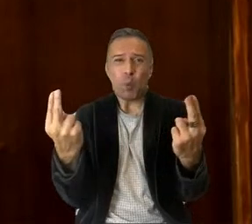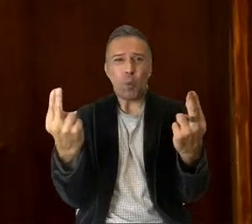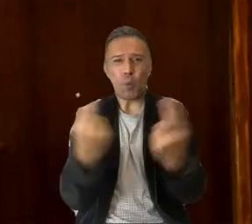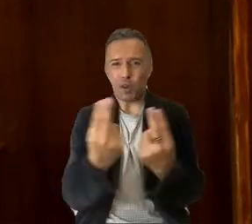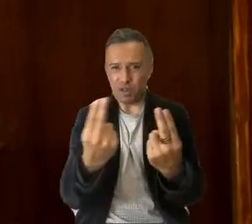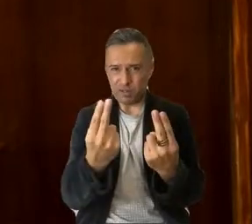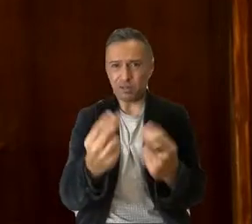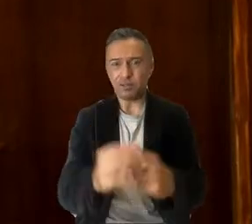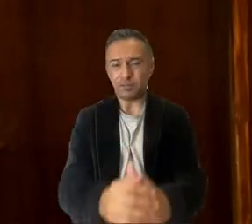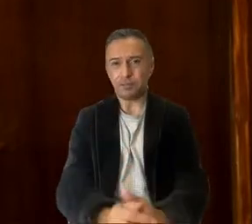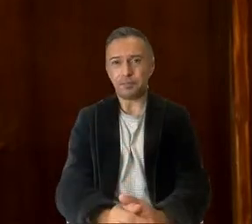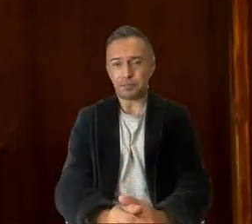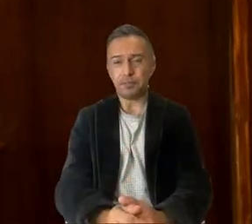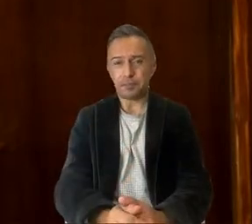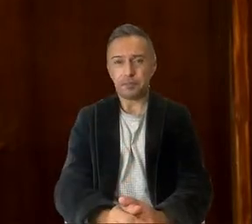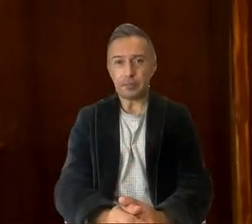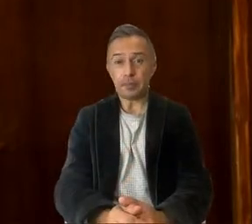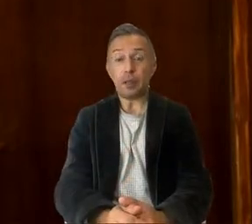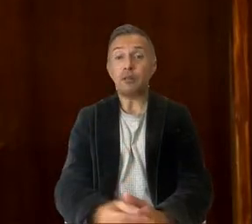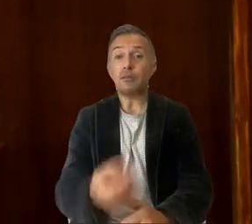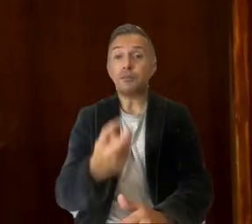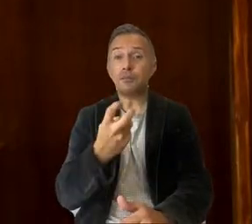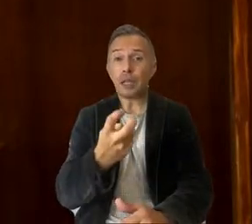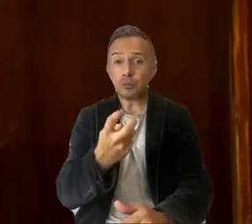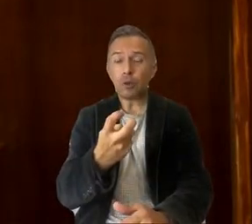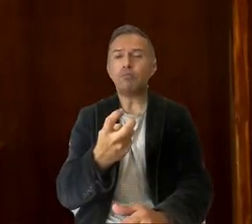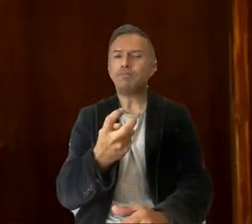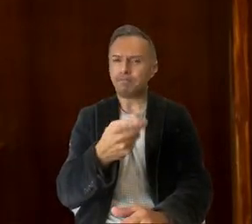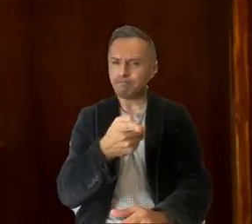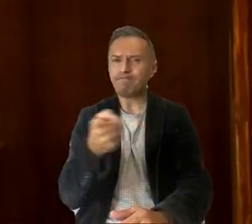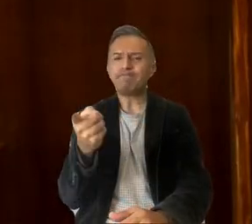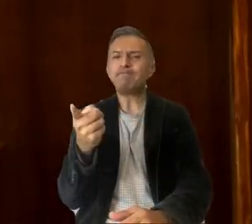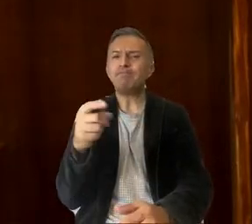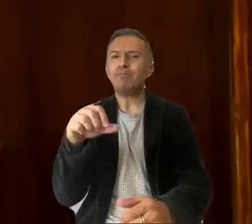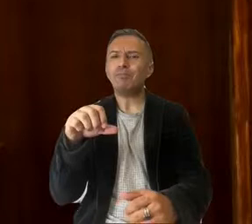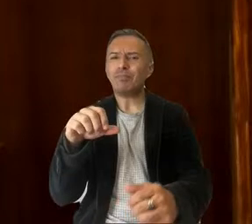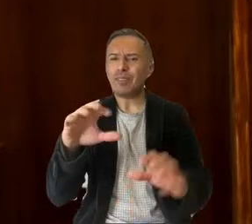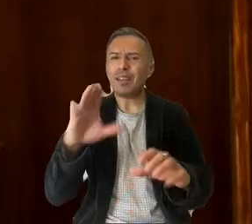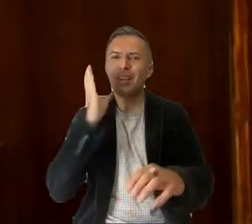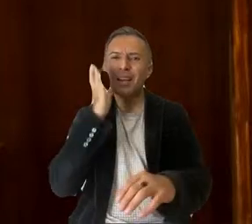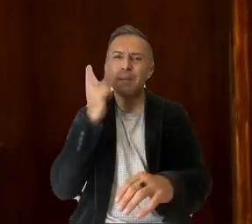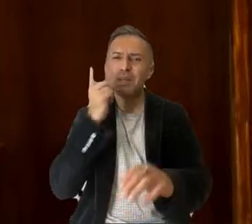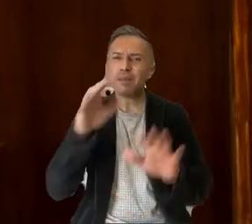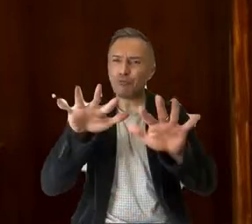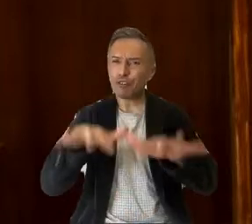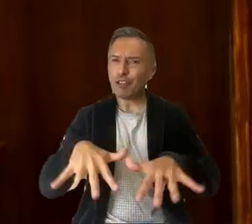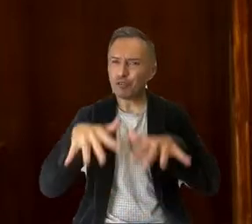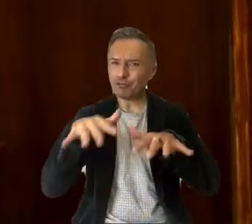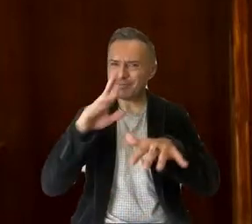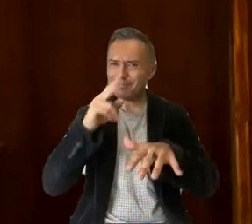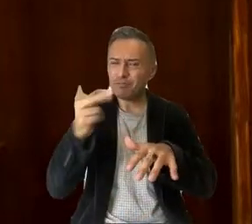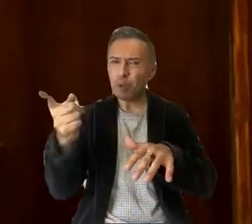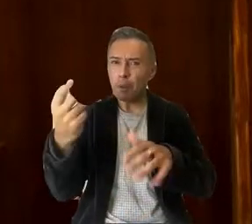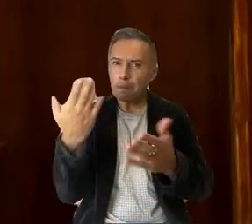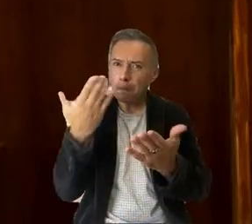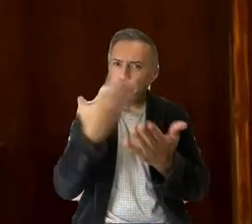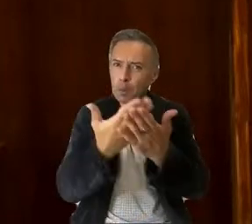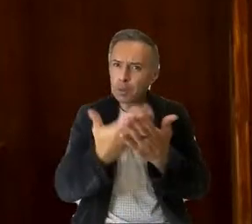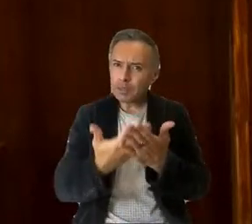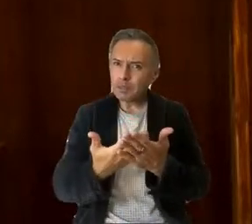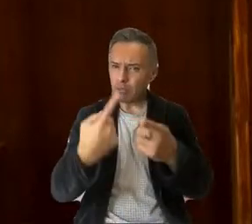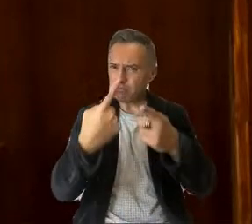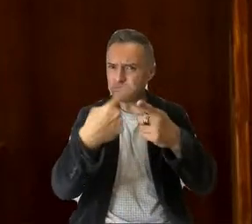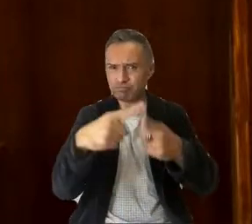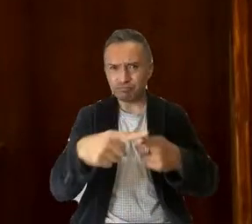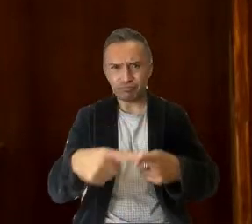es urgente. En ese tenor, son distintas las propuestas que se han presentado en esta honorable Cámara